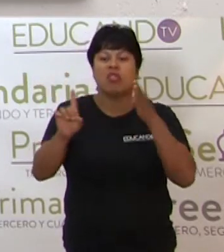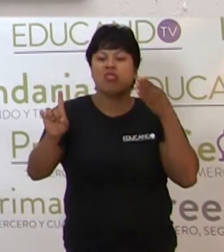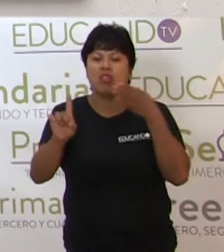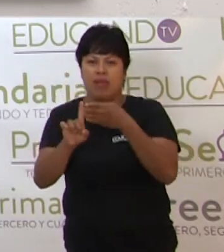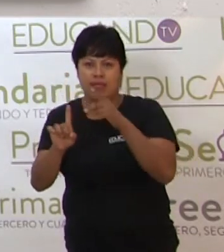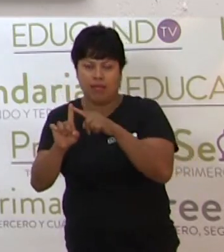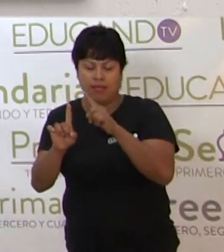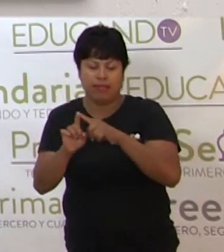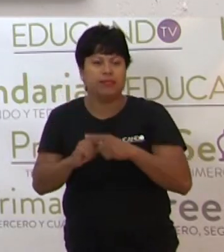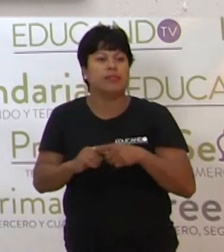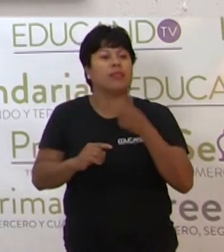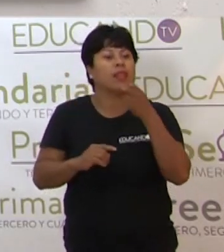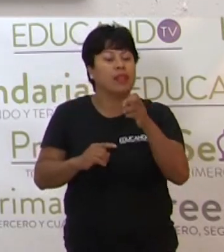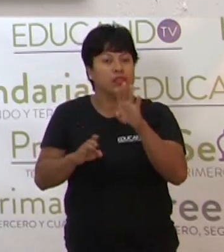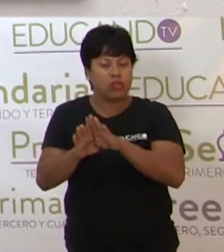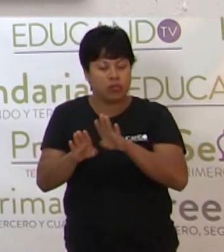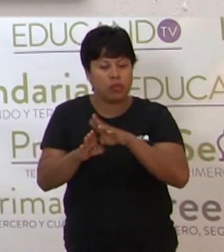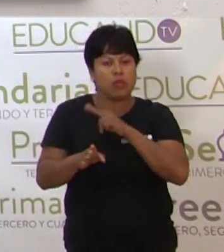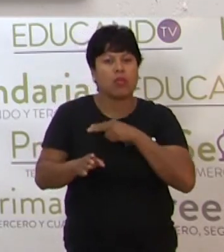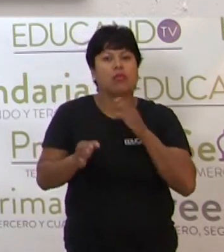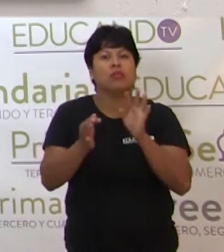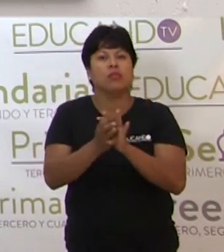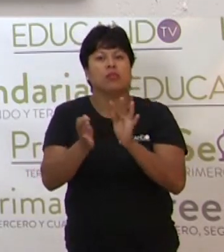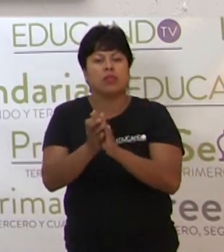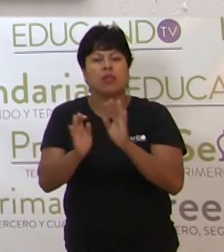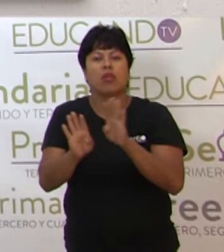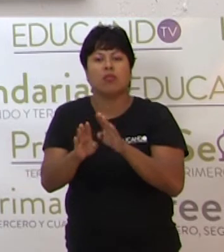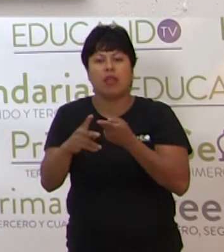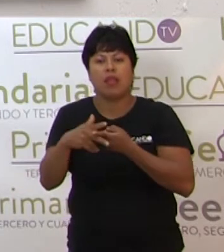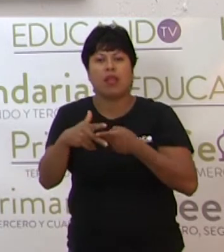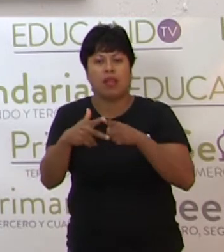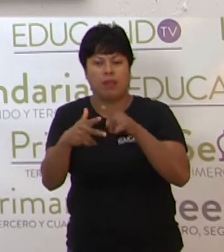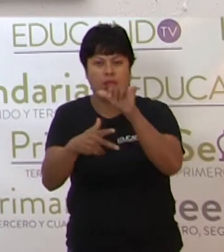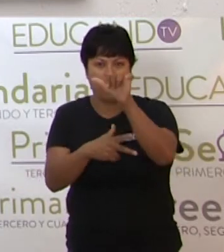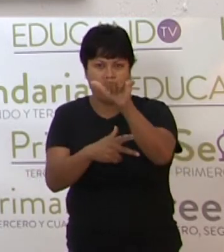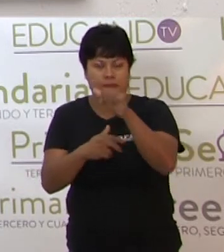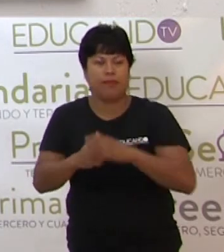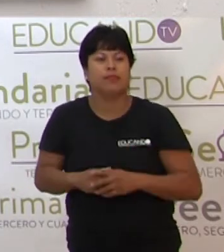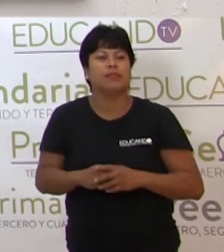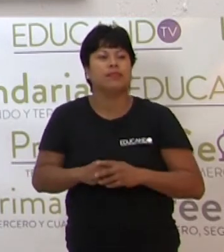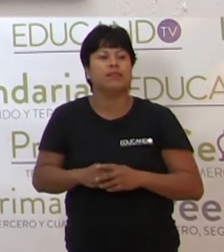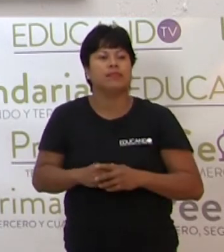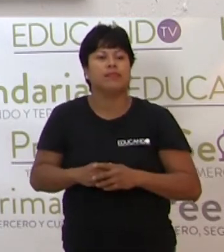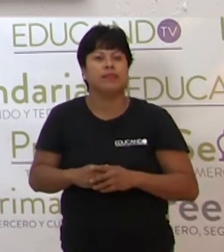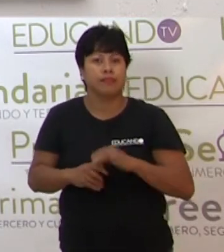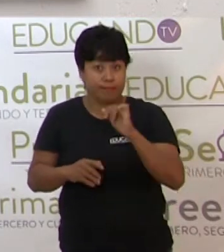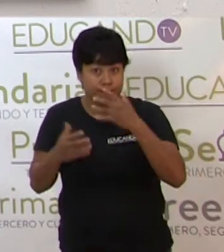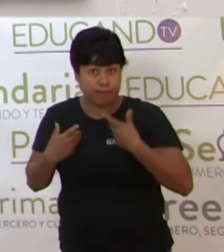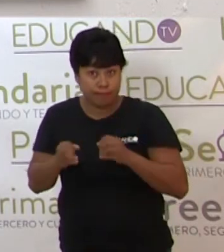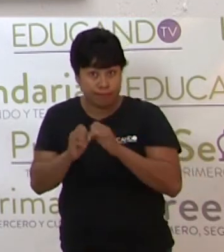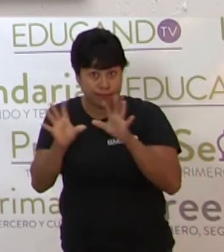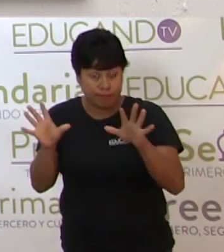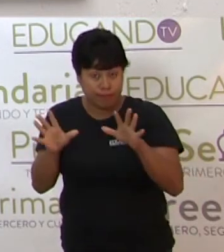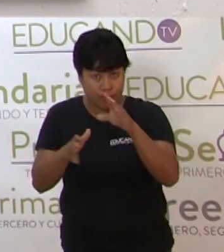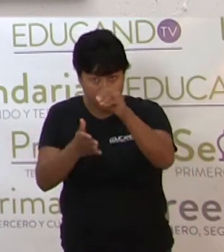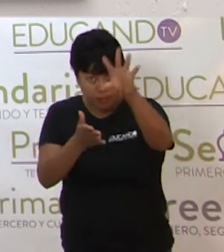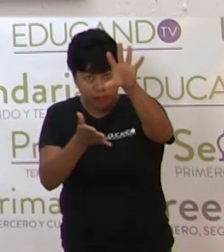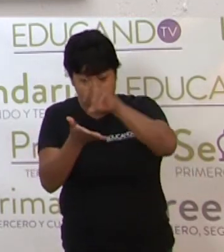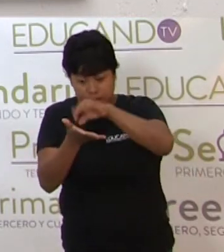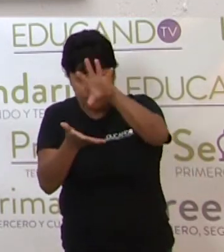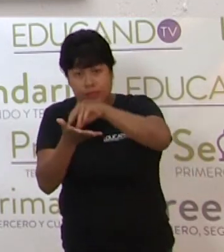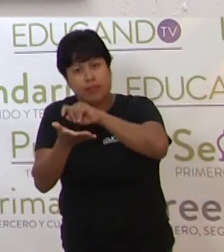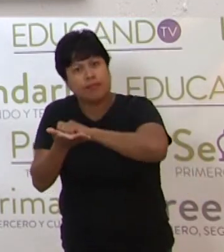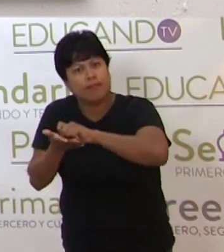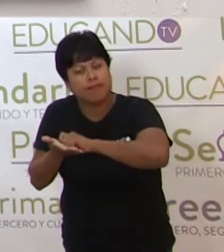¿sí? Lo definimos en base al ángulo A. ¿Está claro? ¿Están tomando nota?